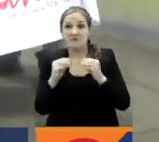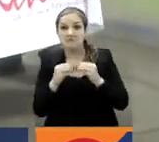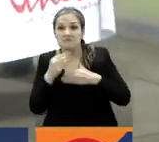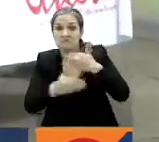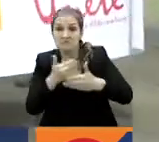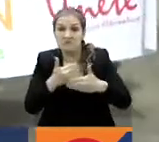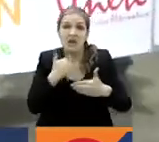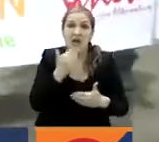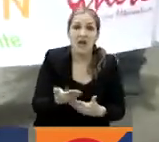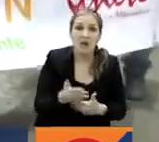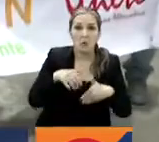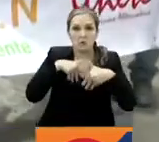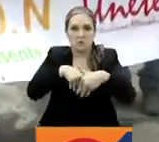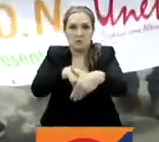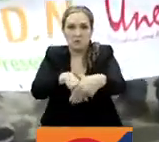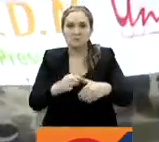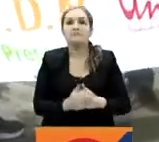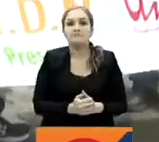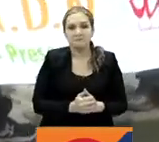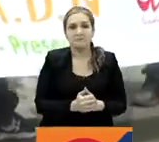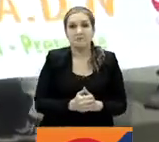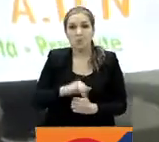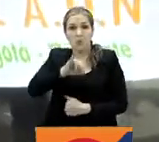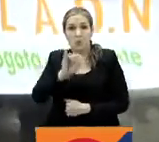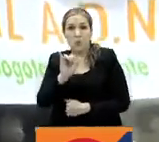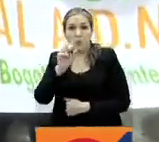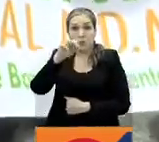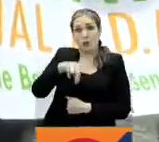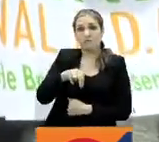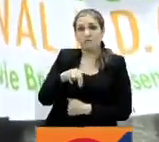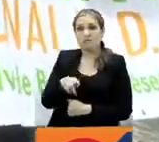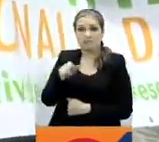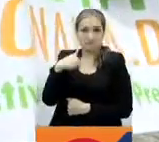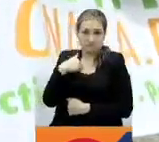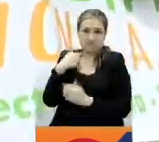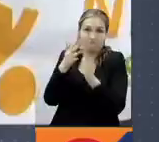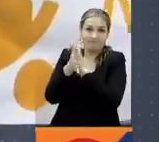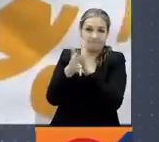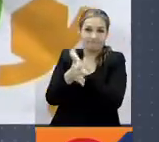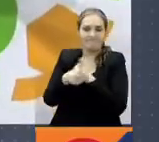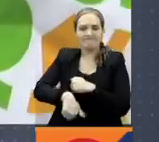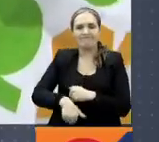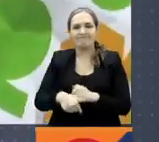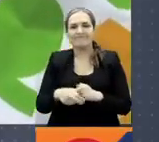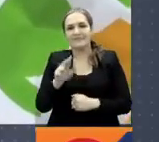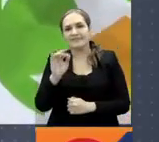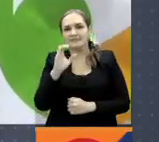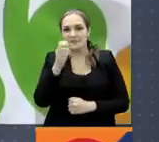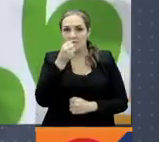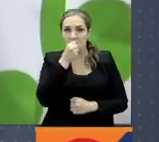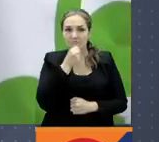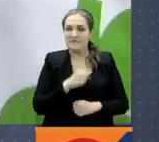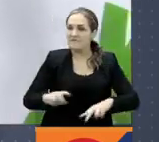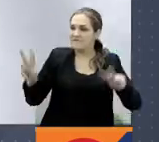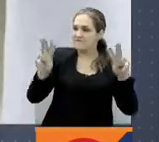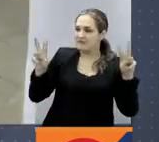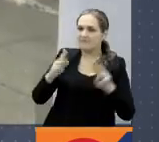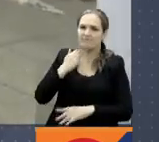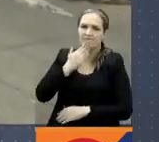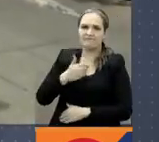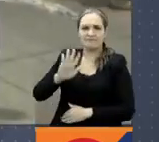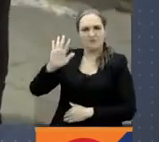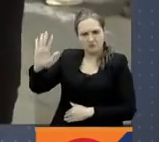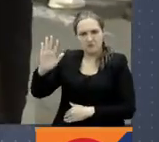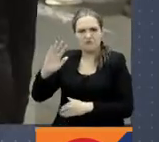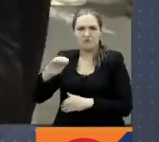la jornada de movilizaciones. Juan Sebastián Amaya, RTVC Noticias. Conectados 24/7. En vivo, Juan Sebastián Amaya, desde el centro de la